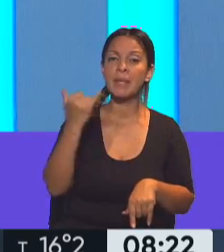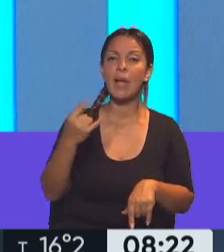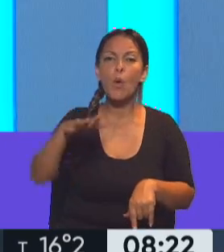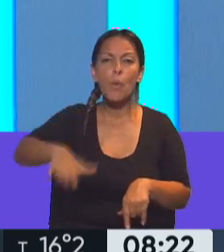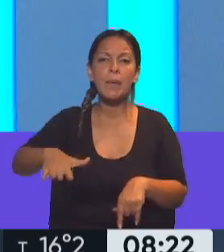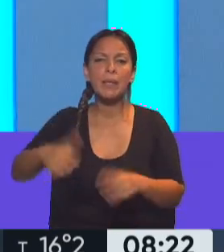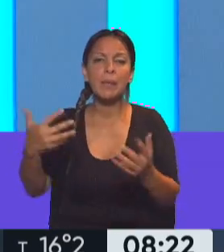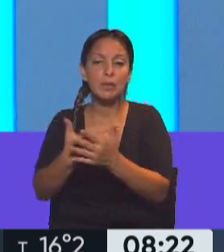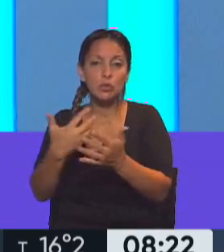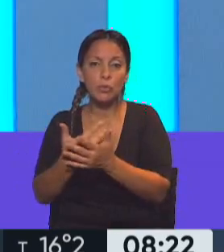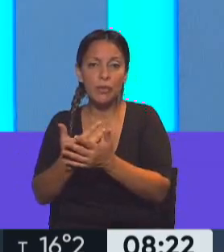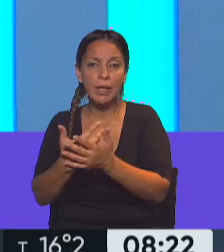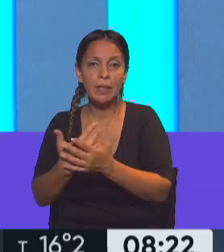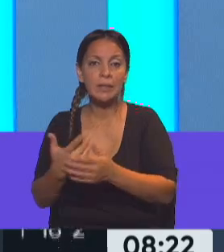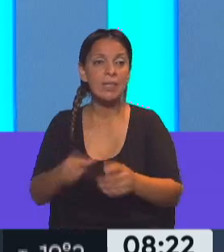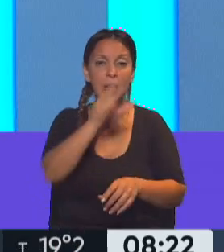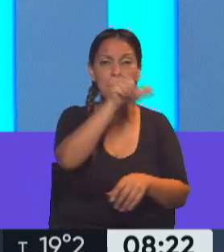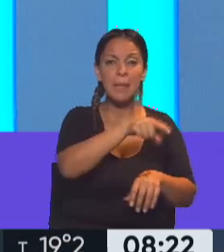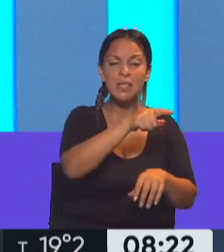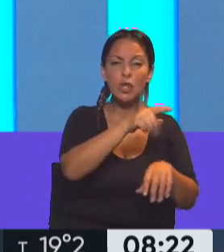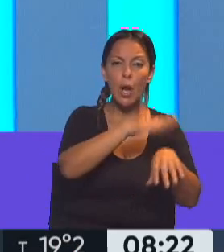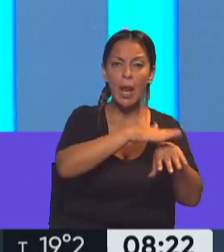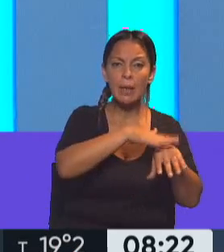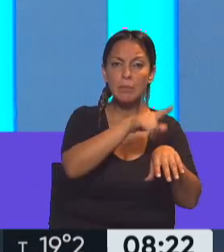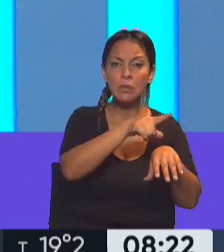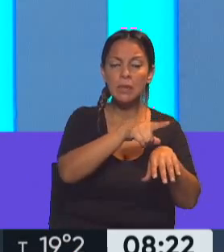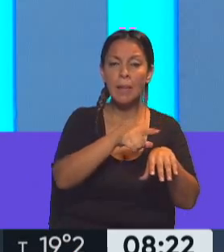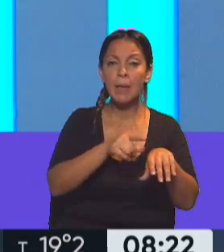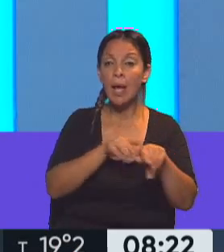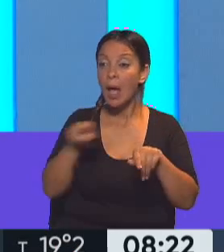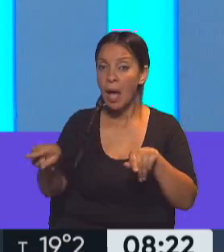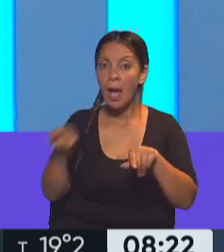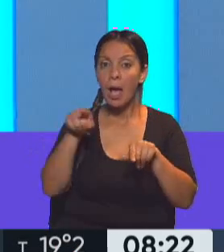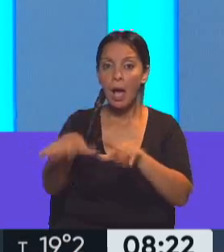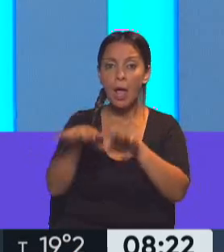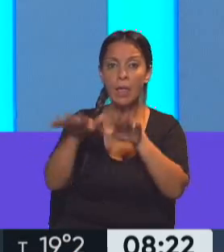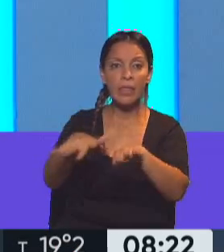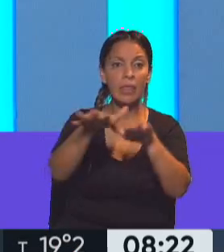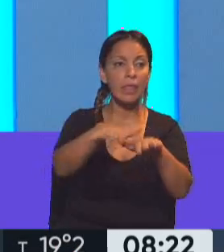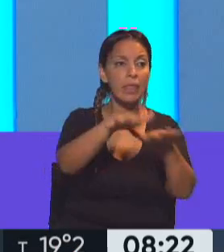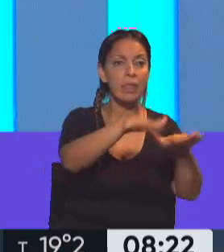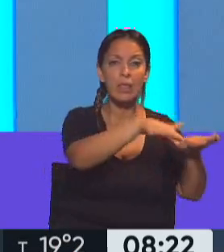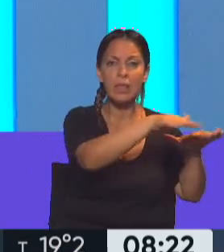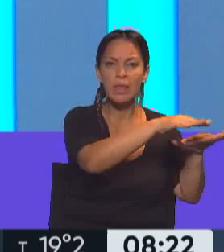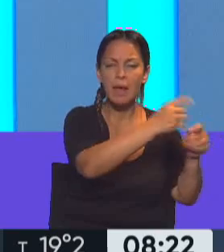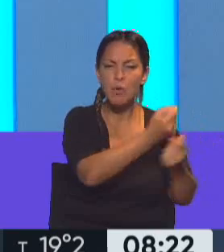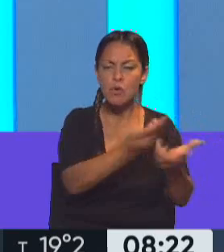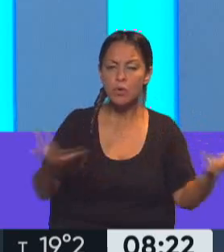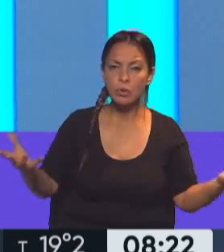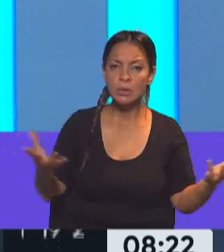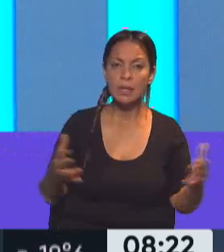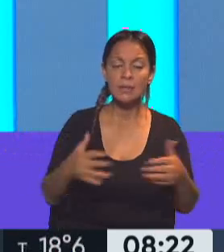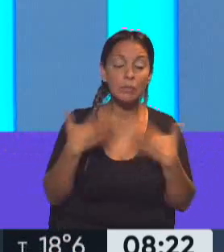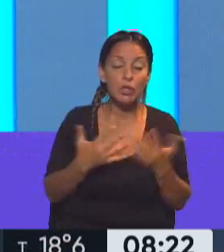víctima y el victimario acosa simultáneamente a muchísimas víctimas. Claro. Por eso es